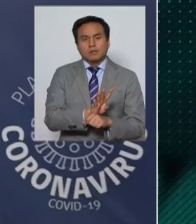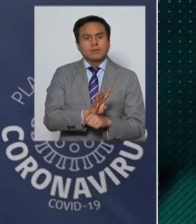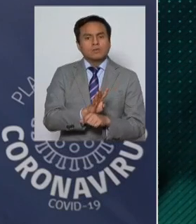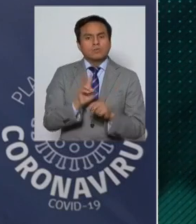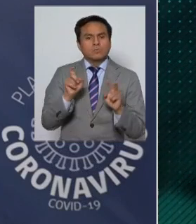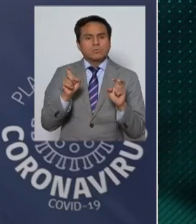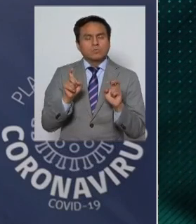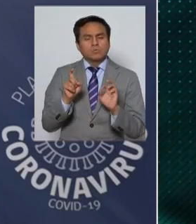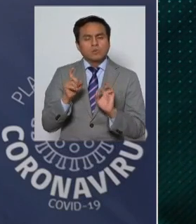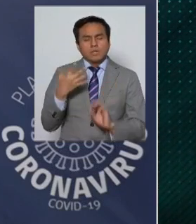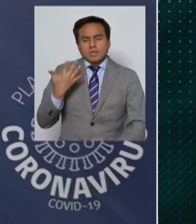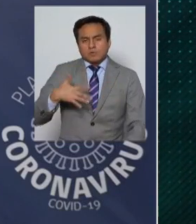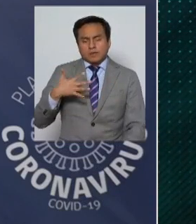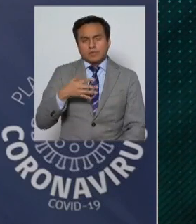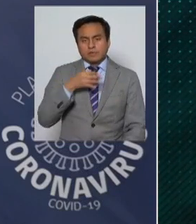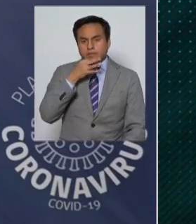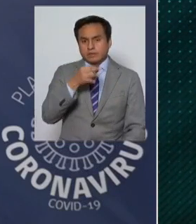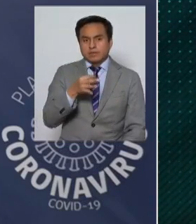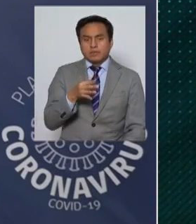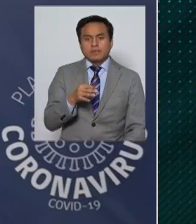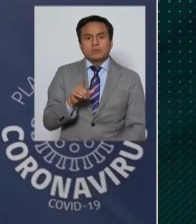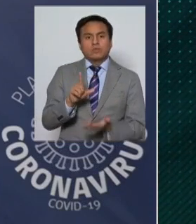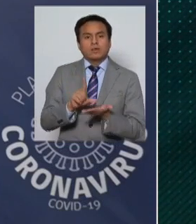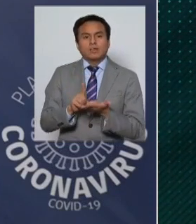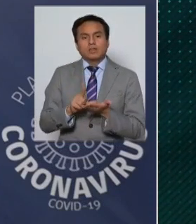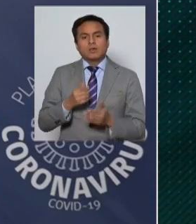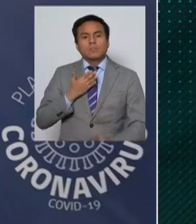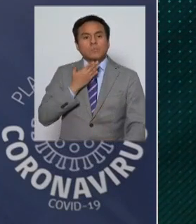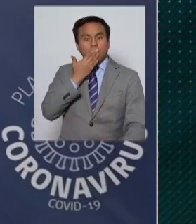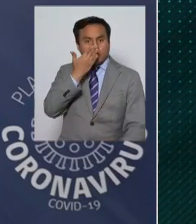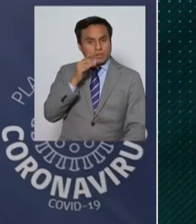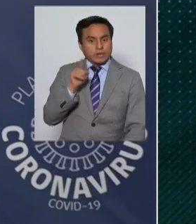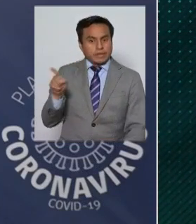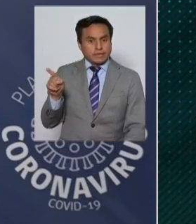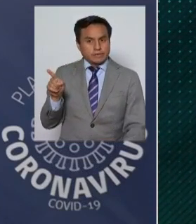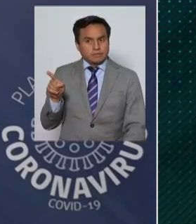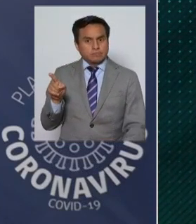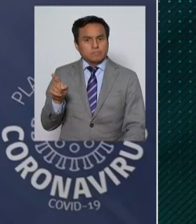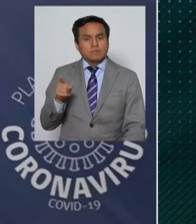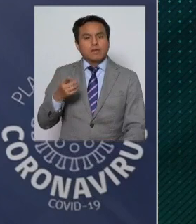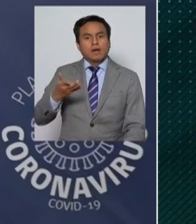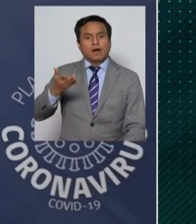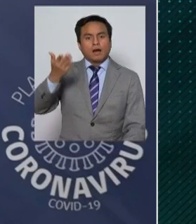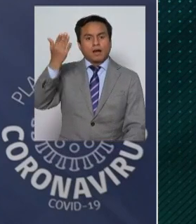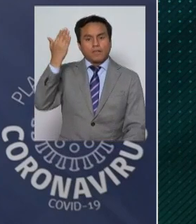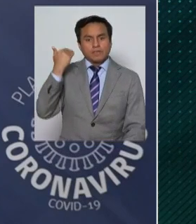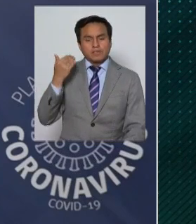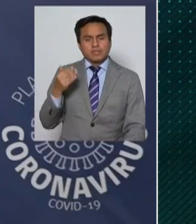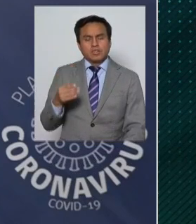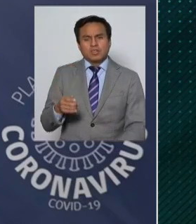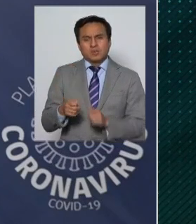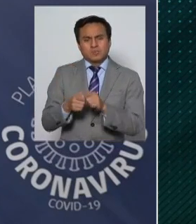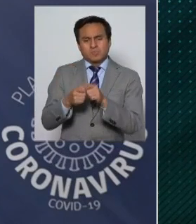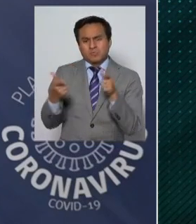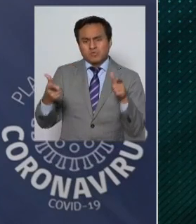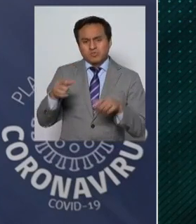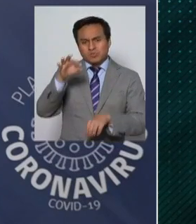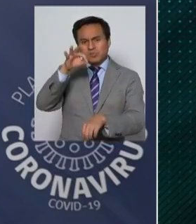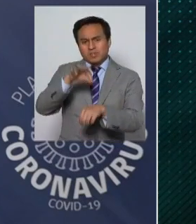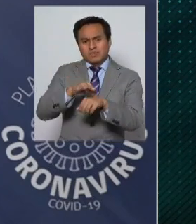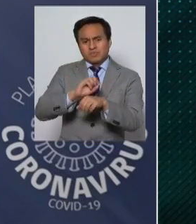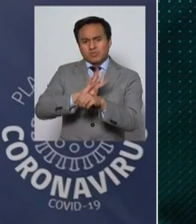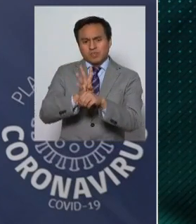me parece muy relevante, y así lo hemos encargado, es Punta Arenas. Punta Arenas tuvimos una ola muy brutal de infección